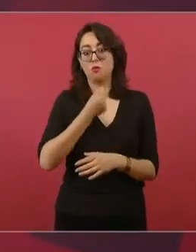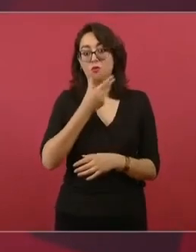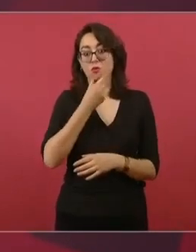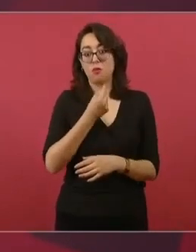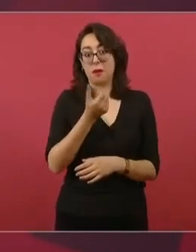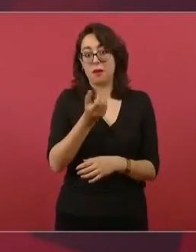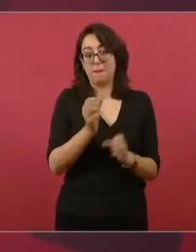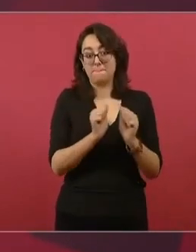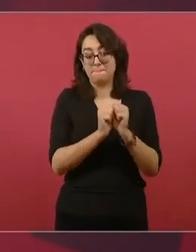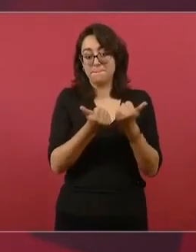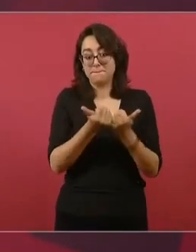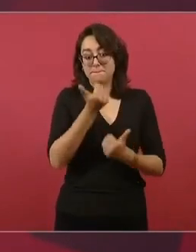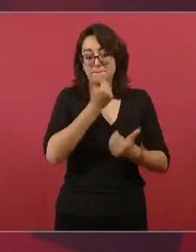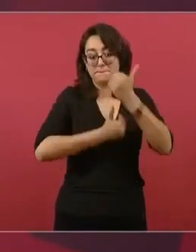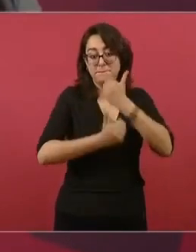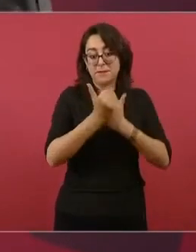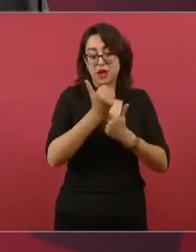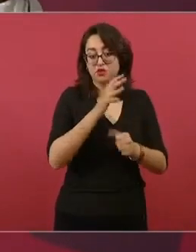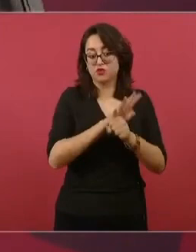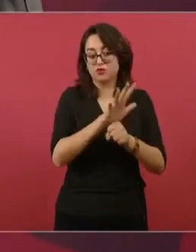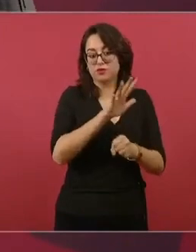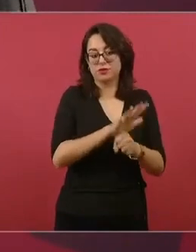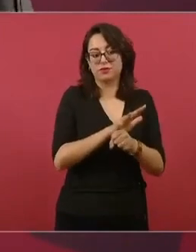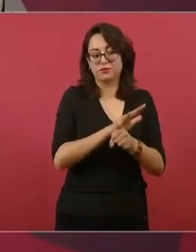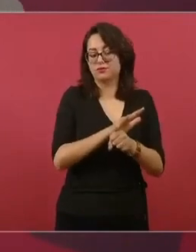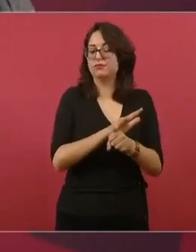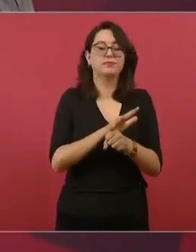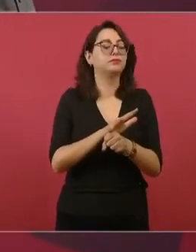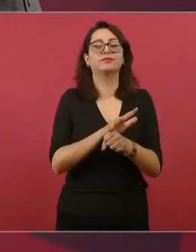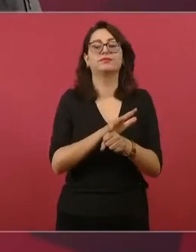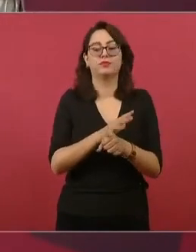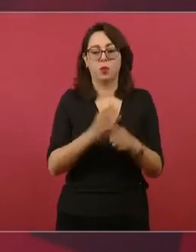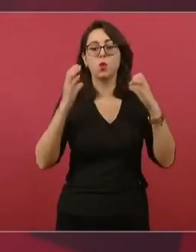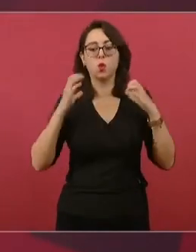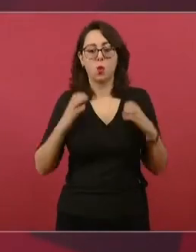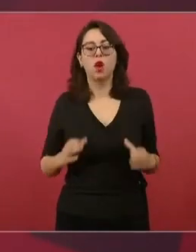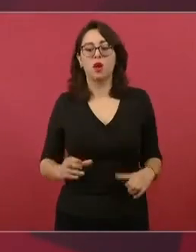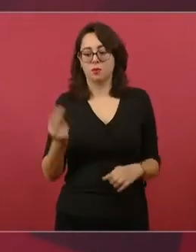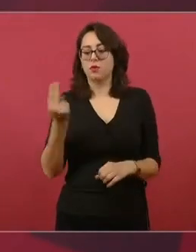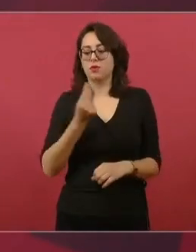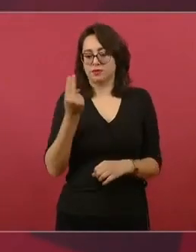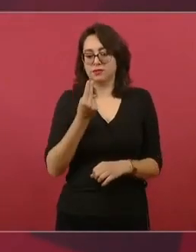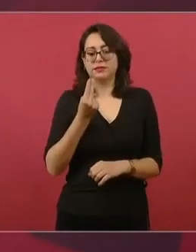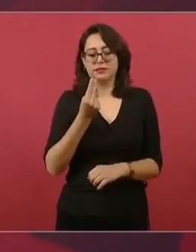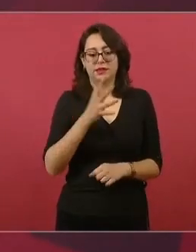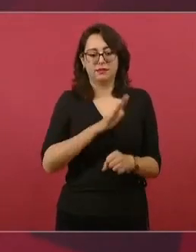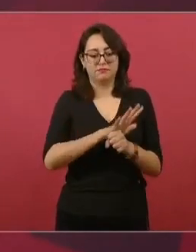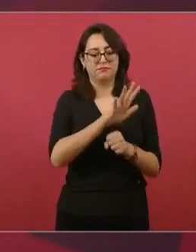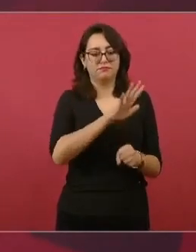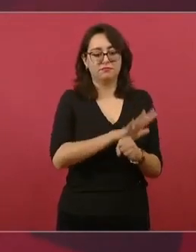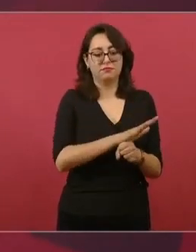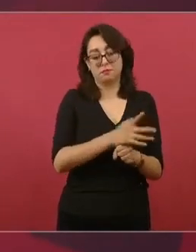importante. Yo cuento ahí de cómo tuve suerte.